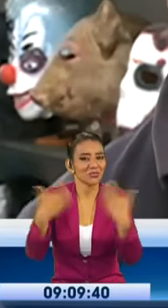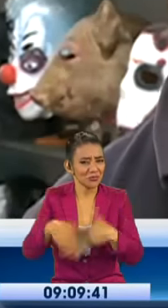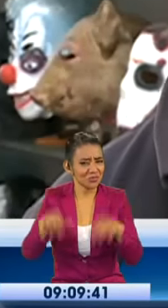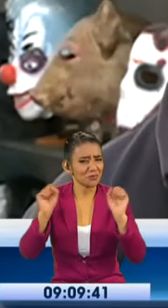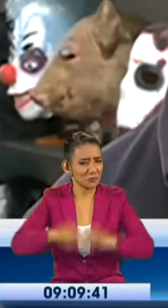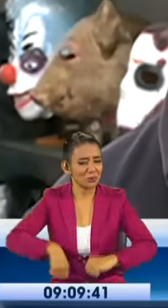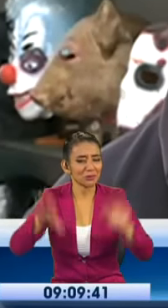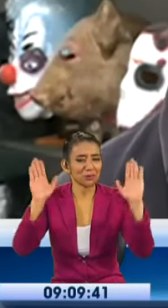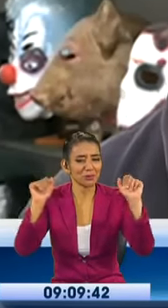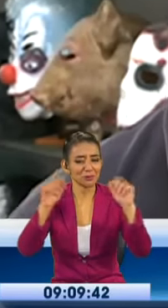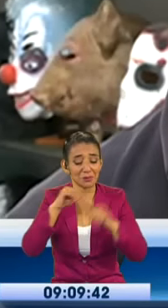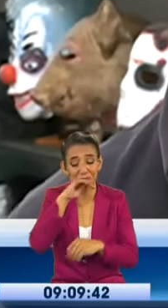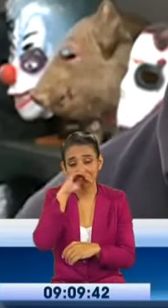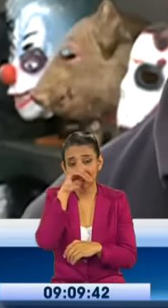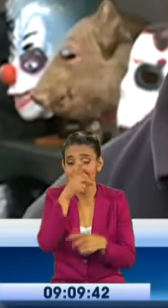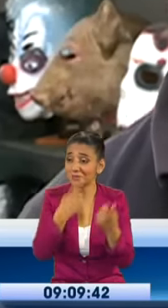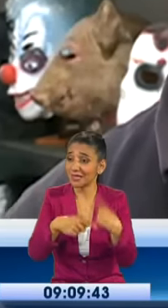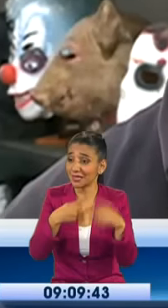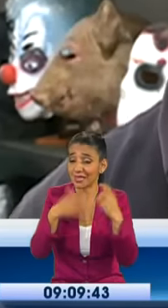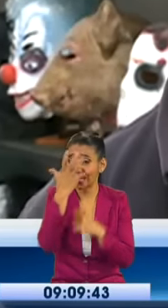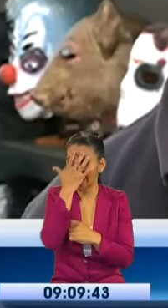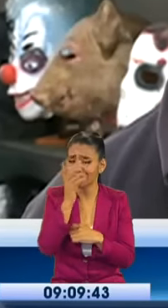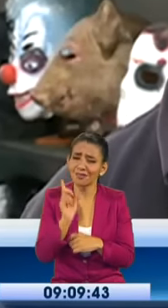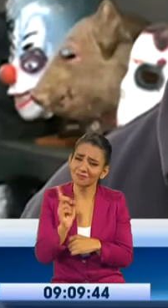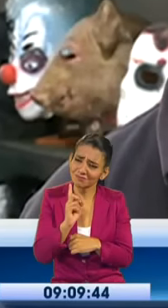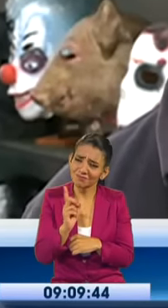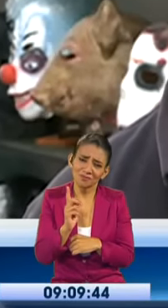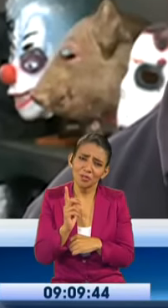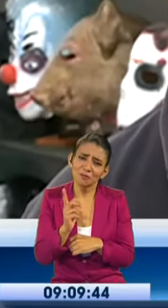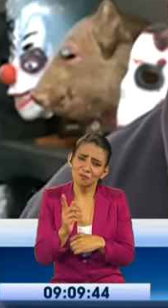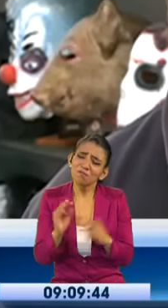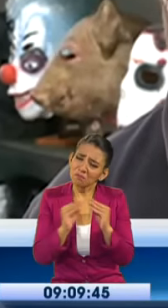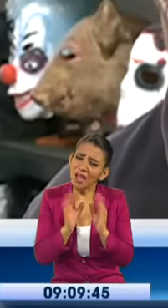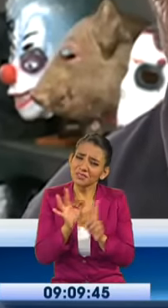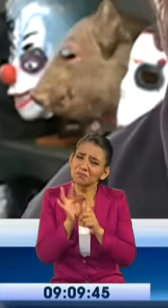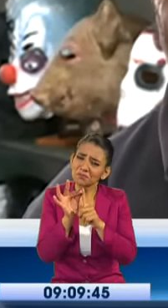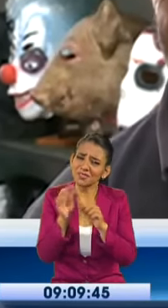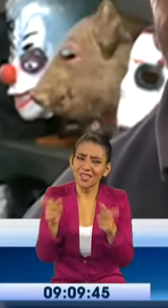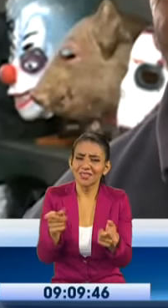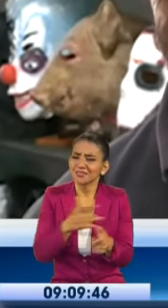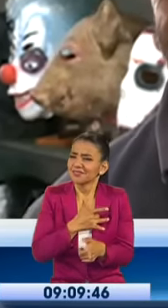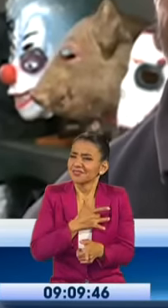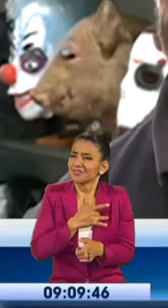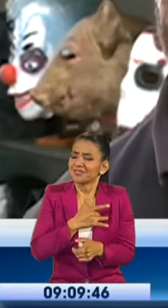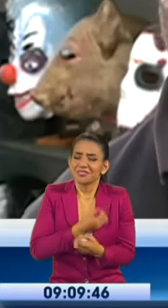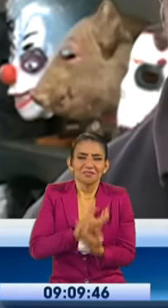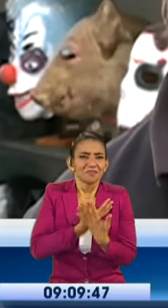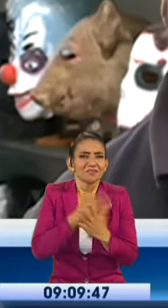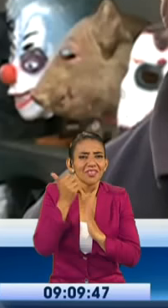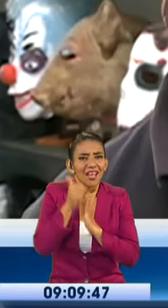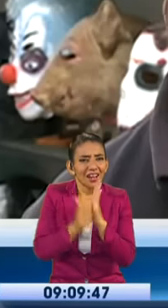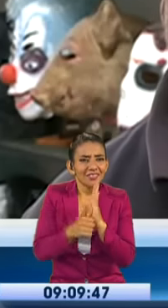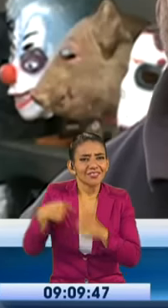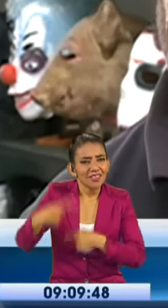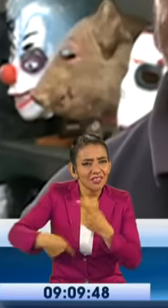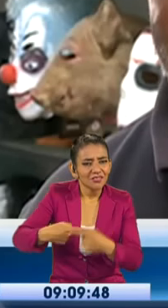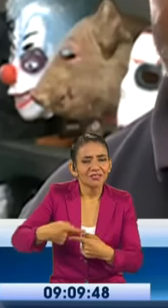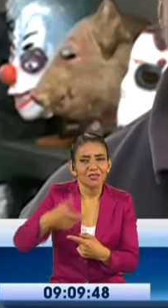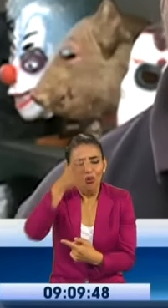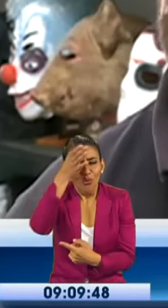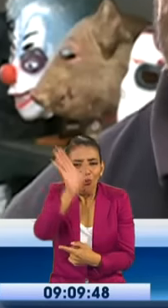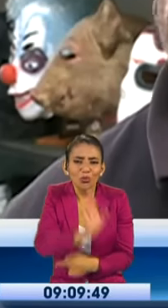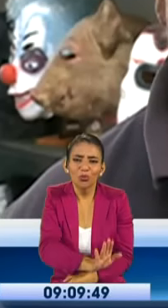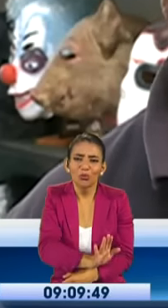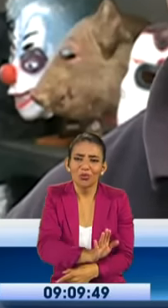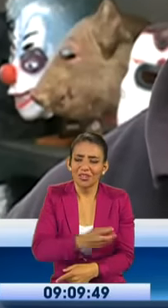solo se vende caretas. Aquí es mucha, hay algo más especial. Hay esencia de arte, tradición, cultura. Hay